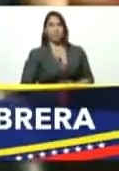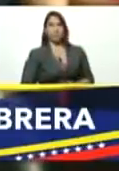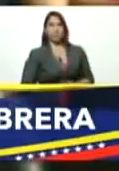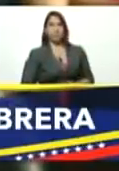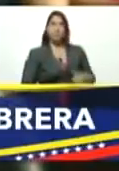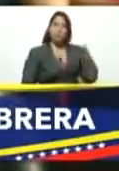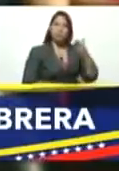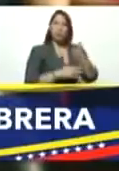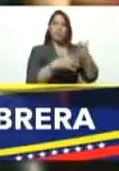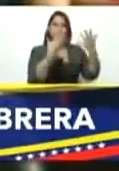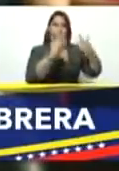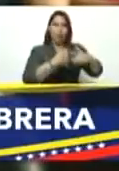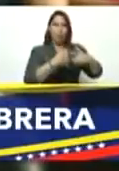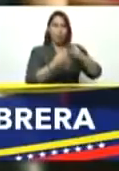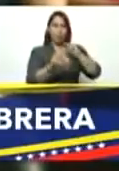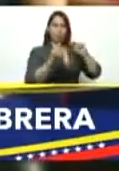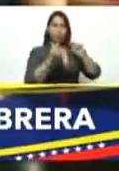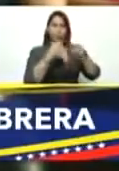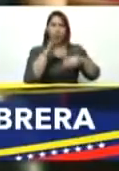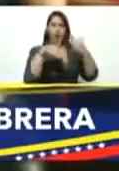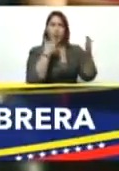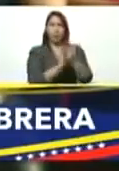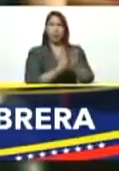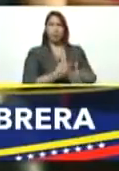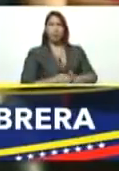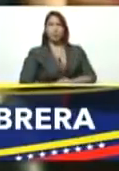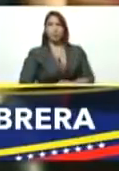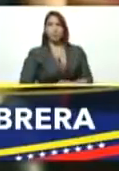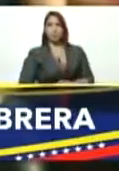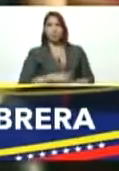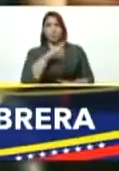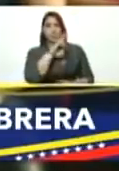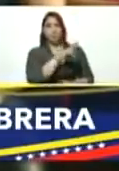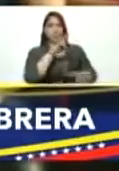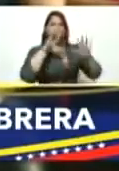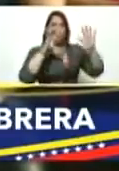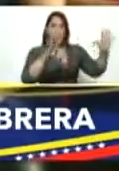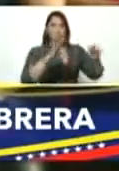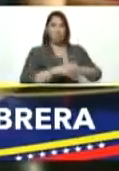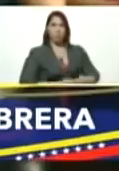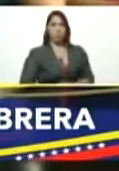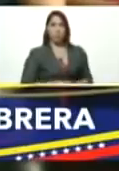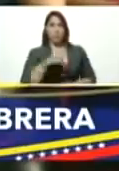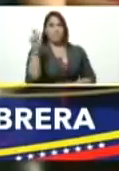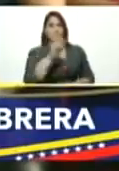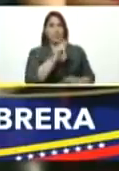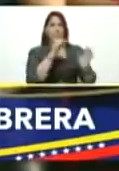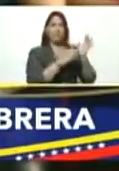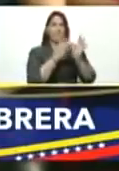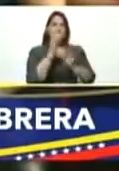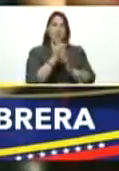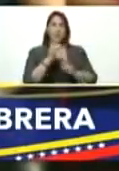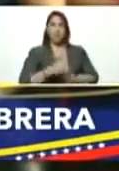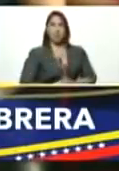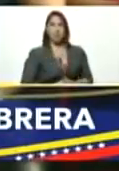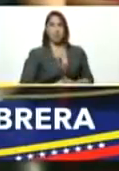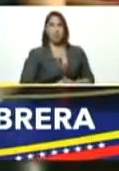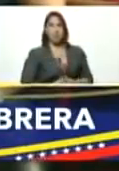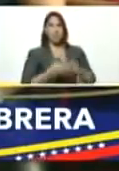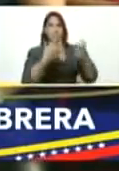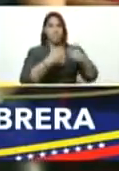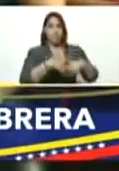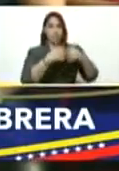debatir hasta el 29 del mes de abril de la fábrica